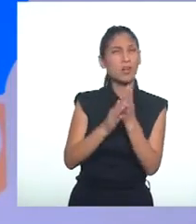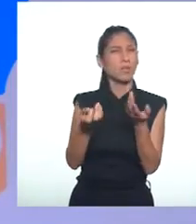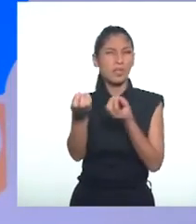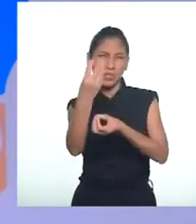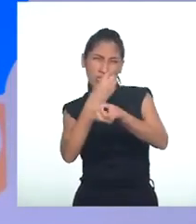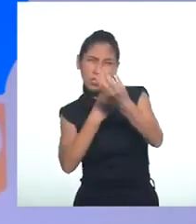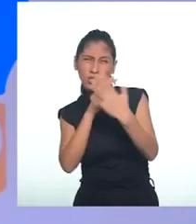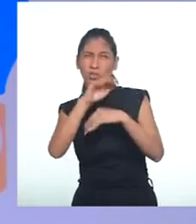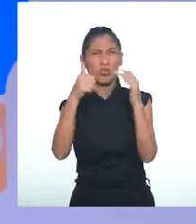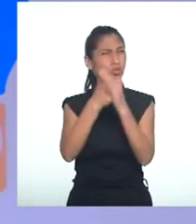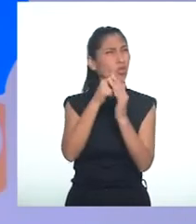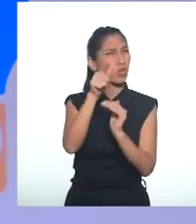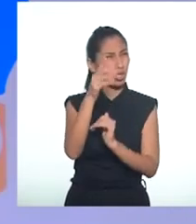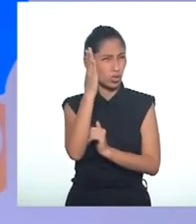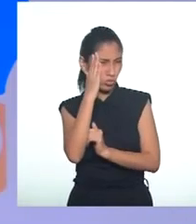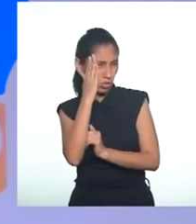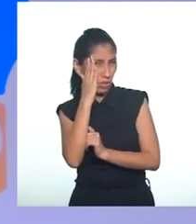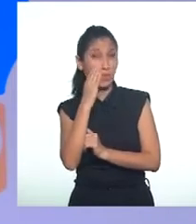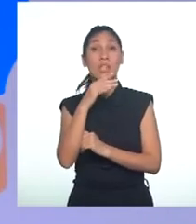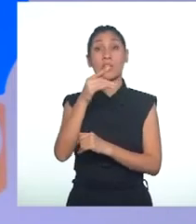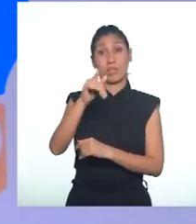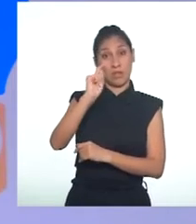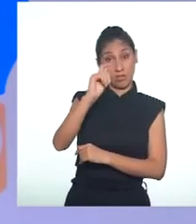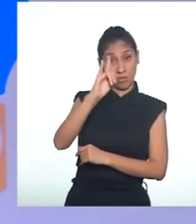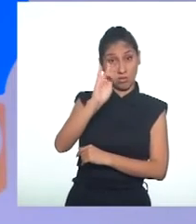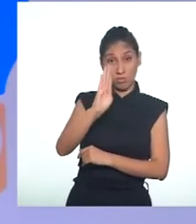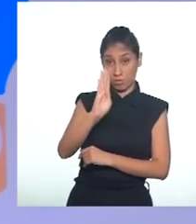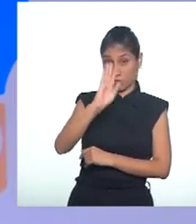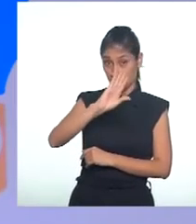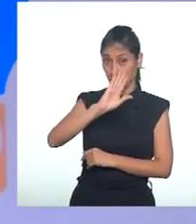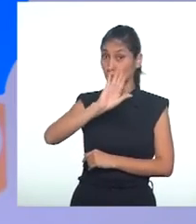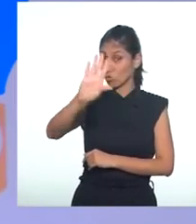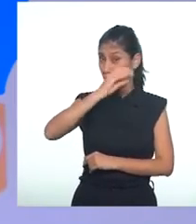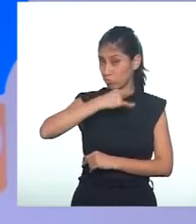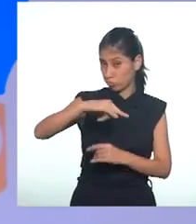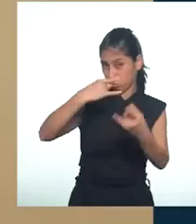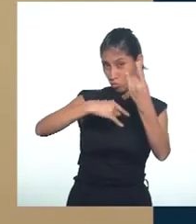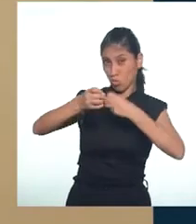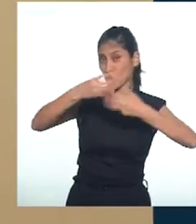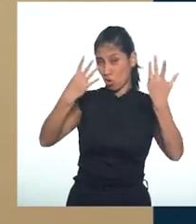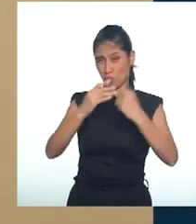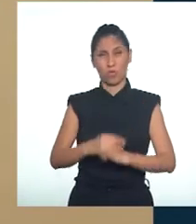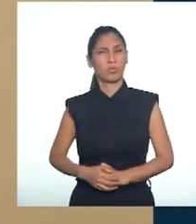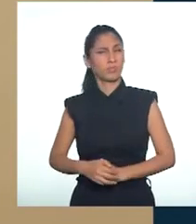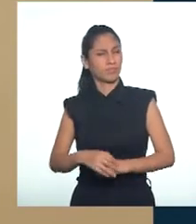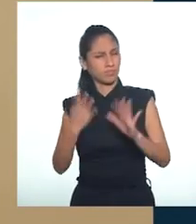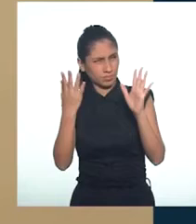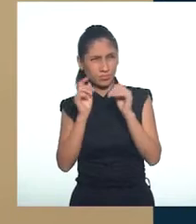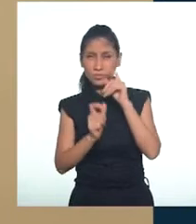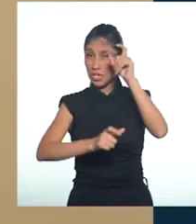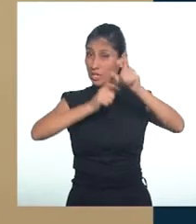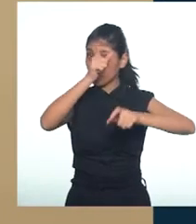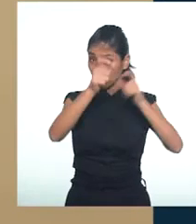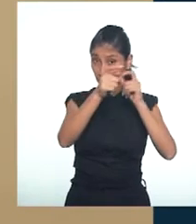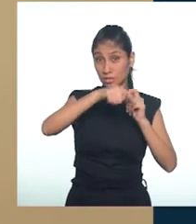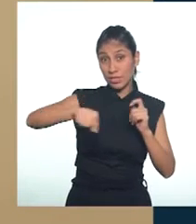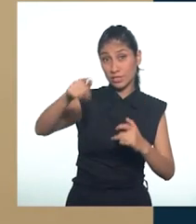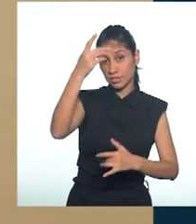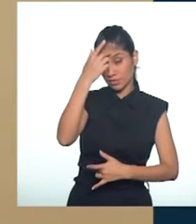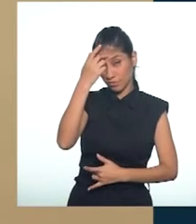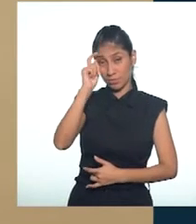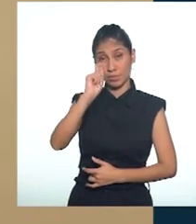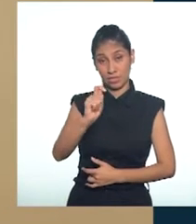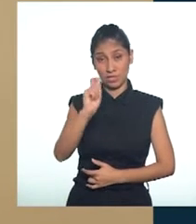vuelta. Cuéntenos todo lo que sabe acerca del contagio de la tuberculosis, por favor. A ver, cuando las personas enfermas